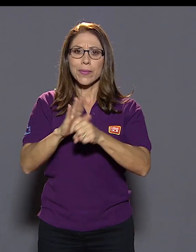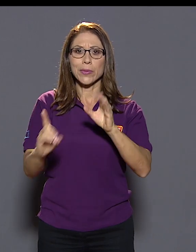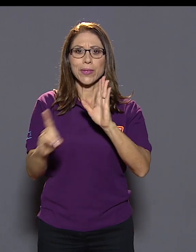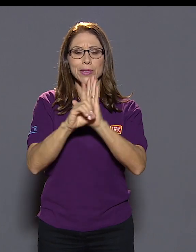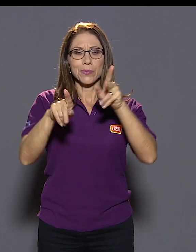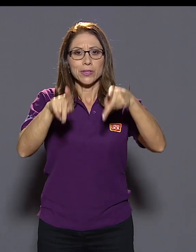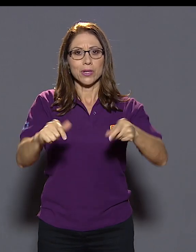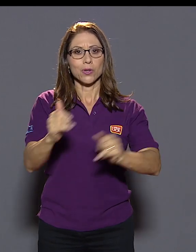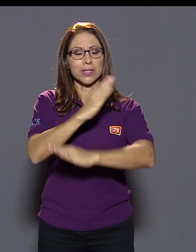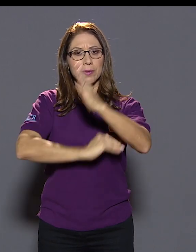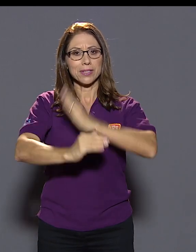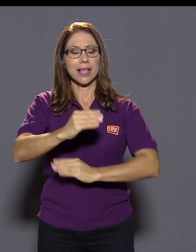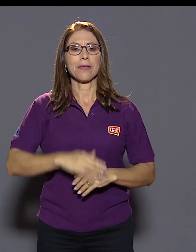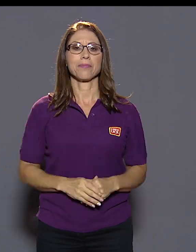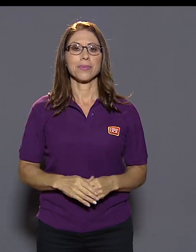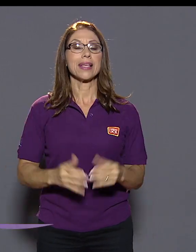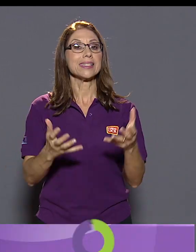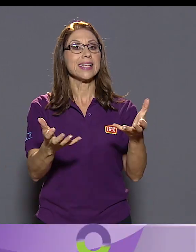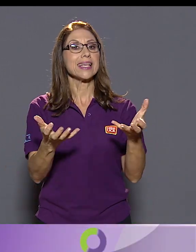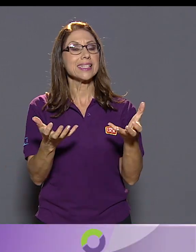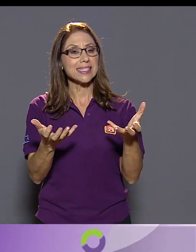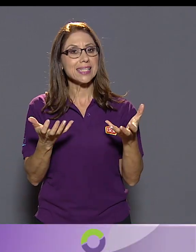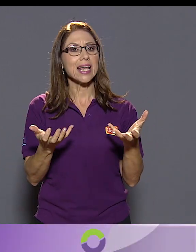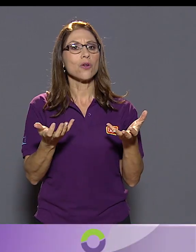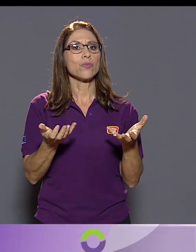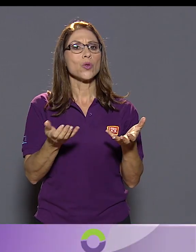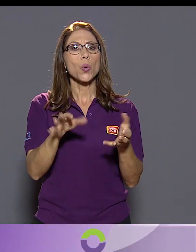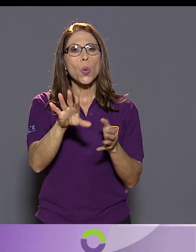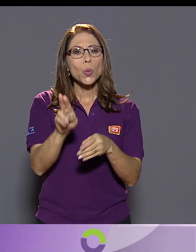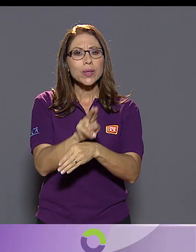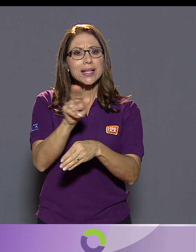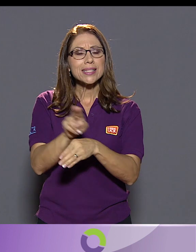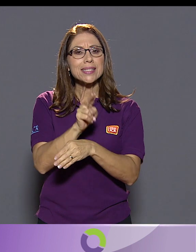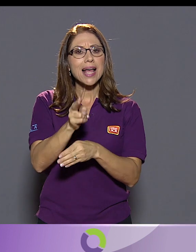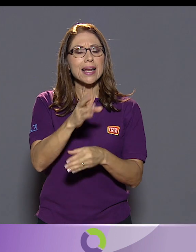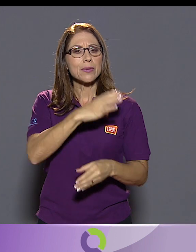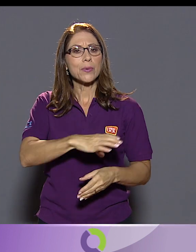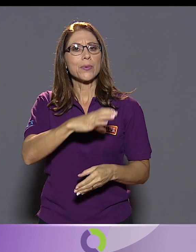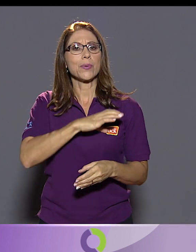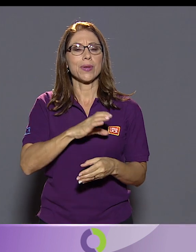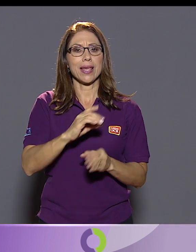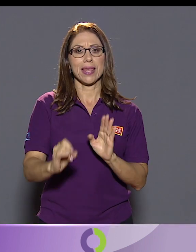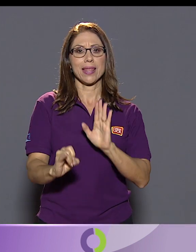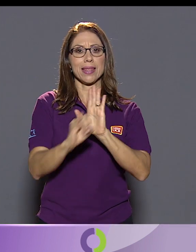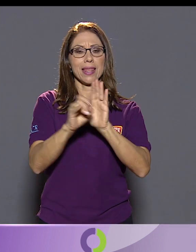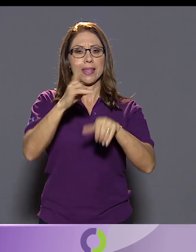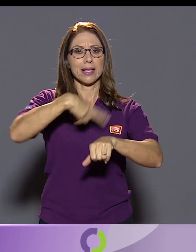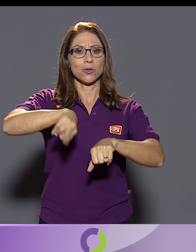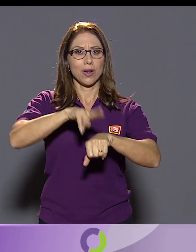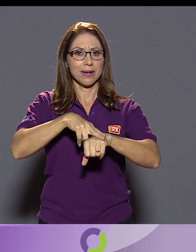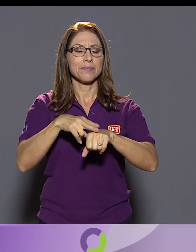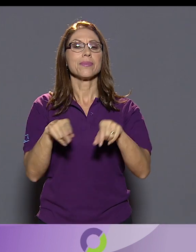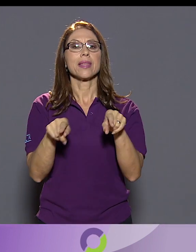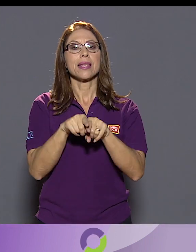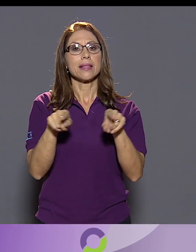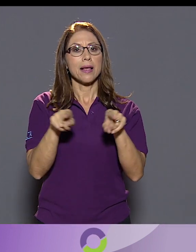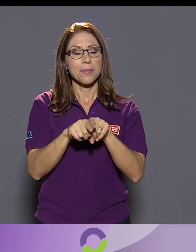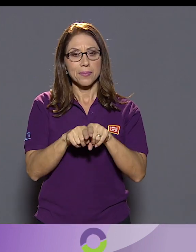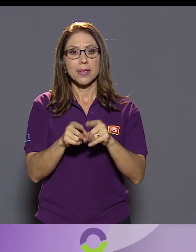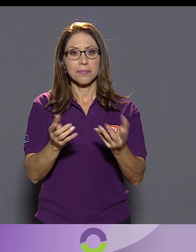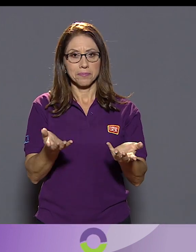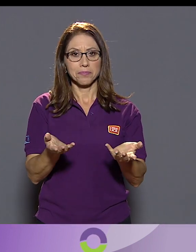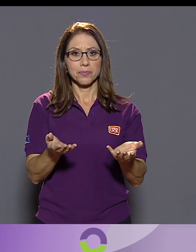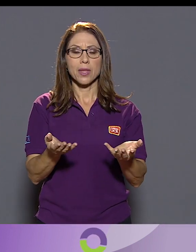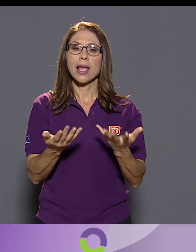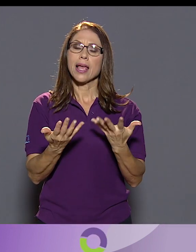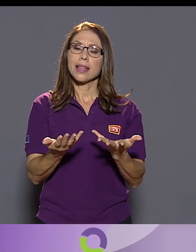con discapacidad. Se quisieron rescatar elementos de la identidad nacional, por ejemplo, y también, como yo